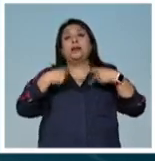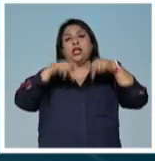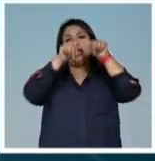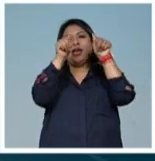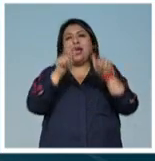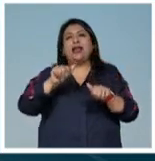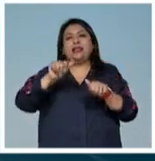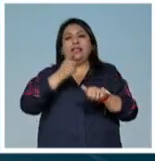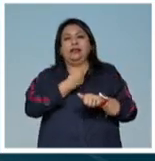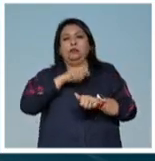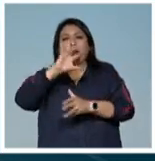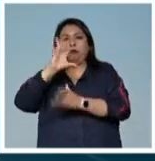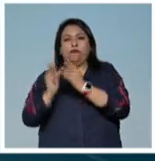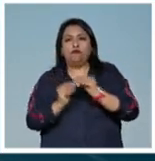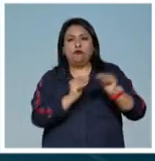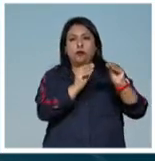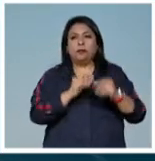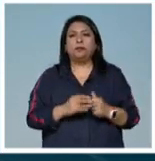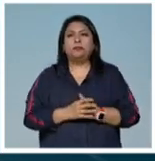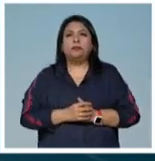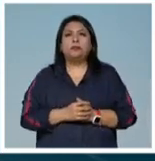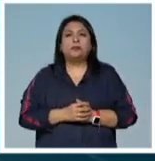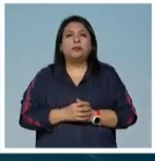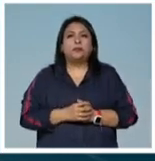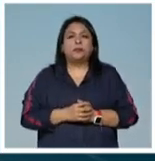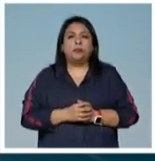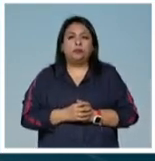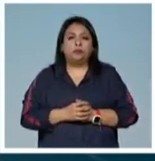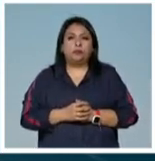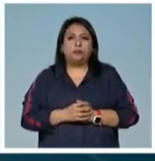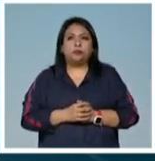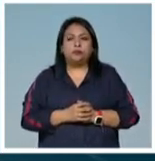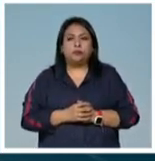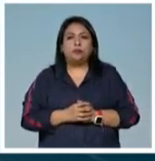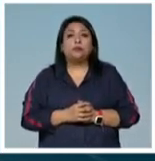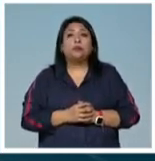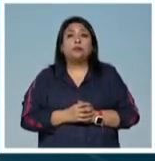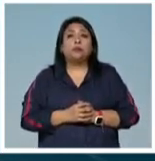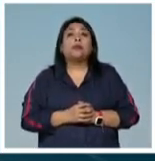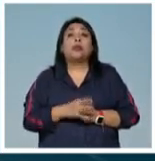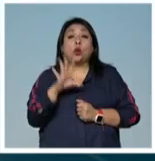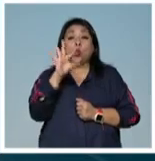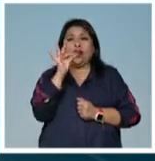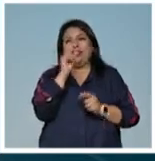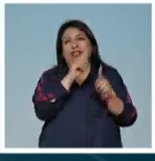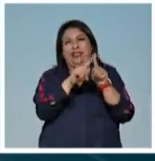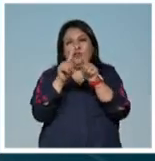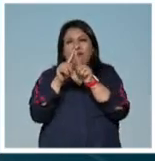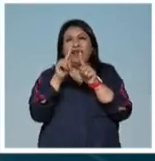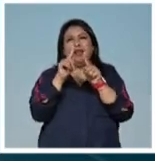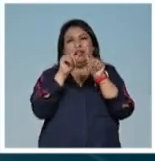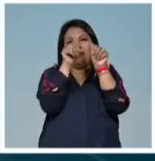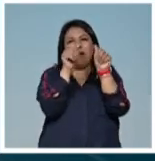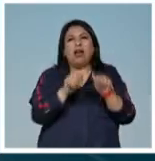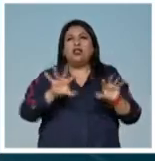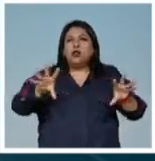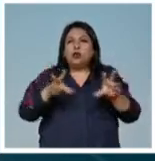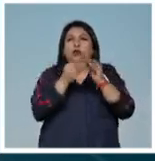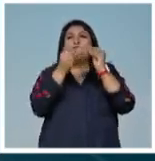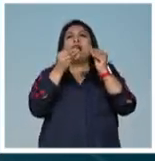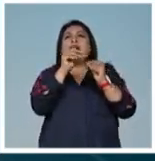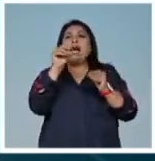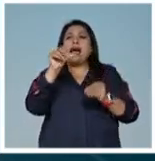del exilio español. 40 obras distintas pertenecientes a la colección